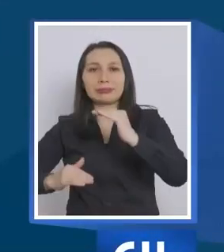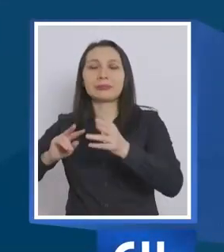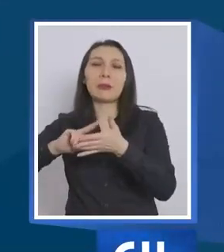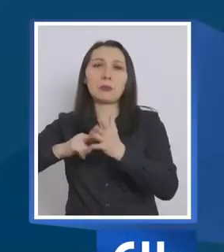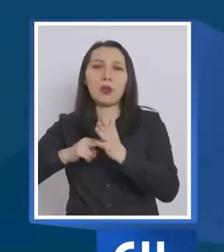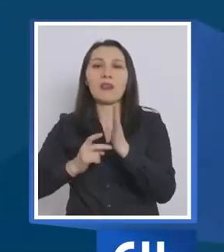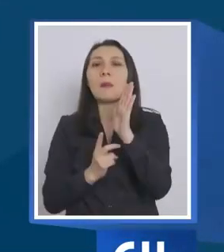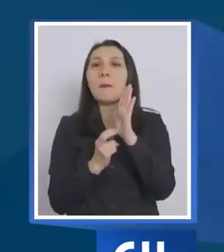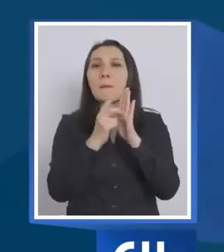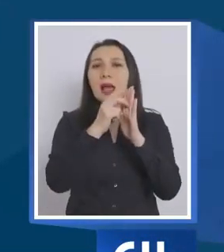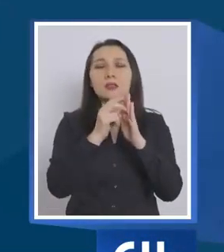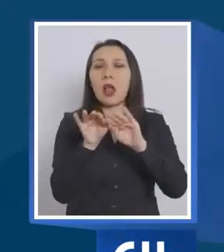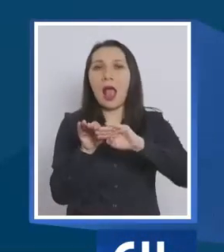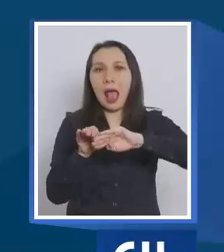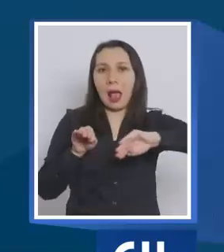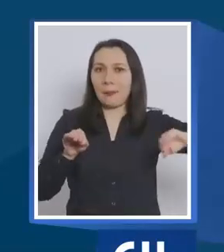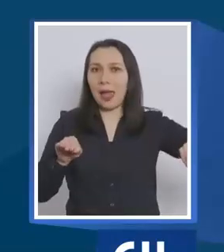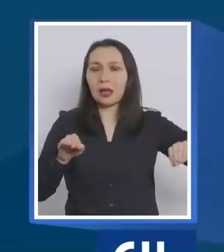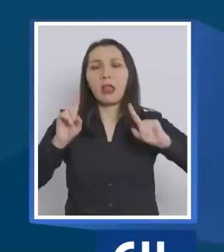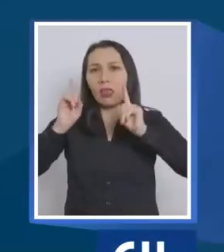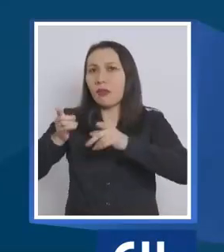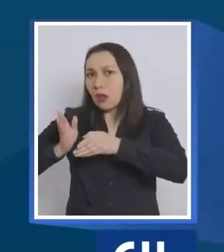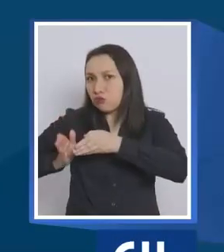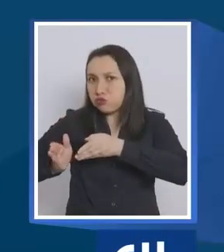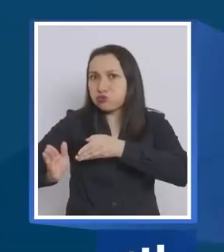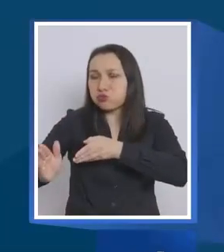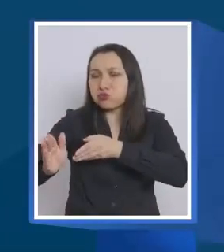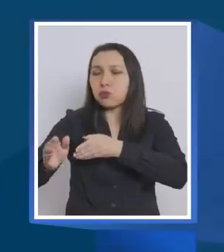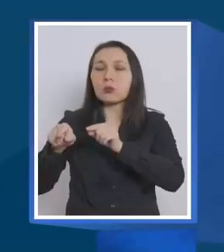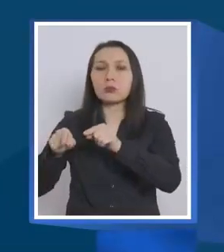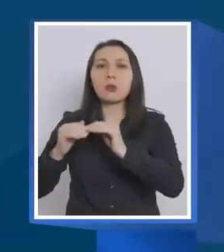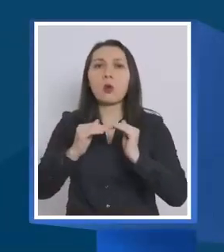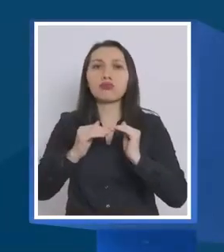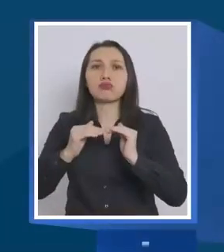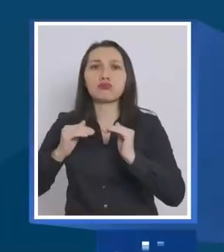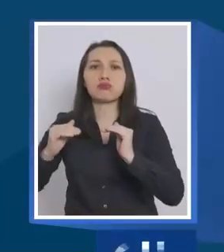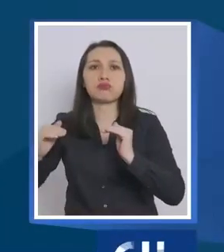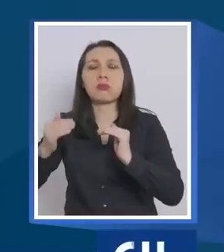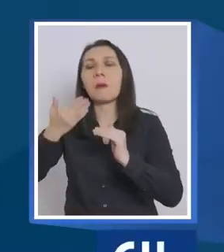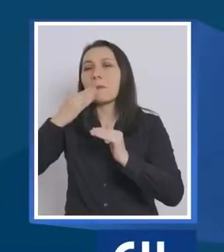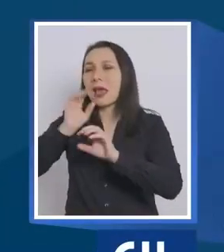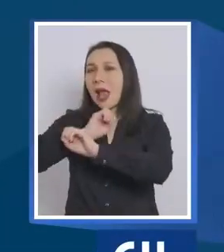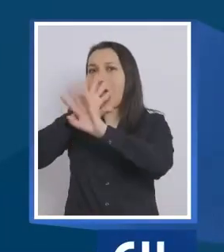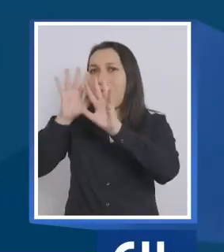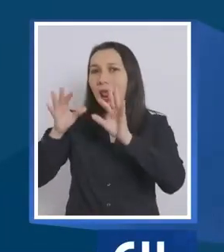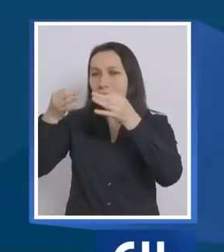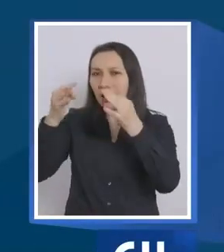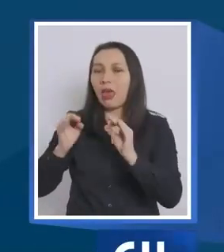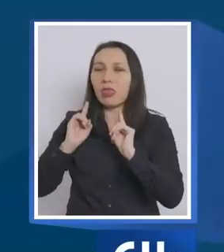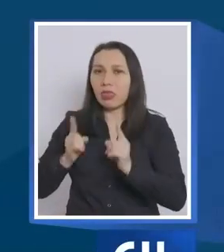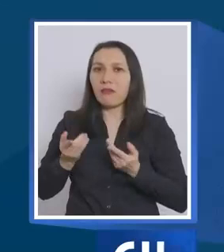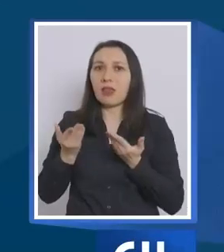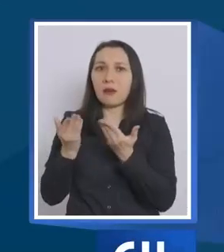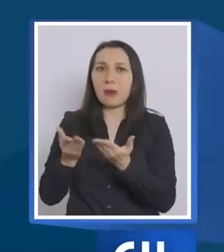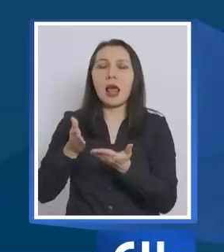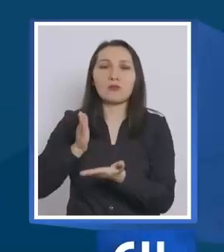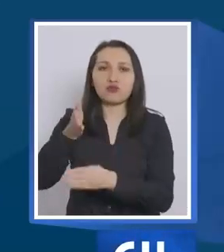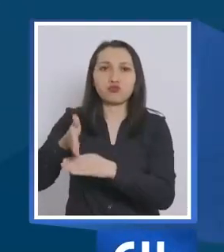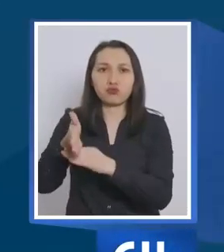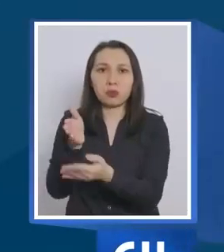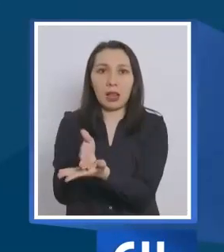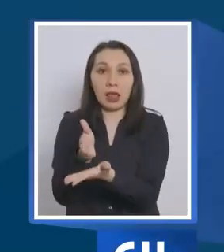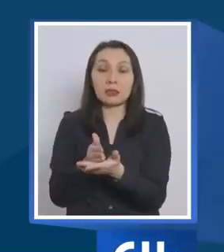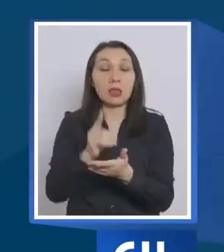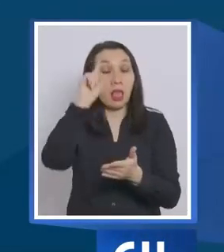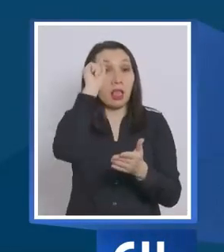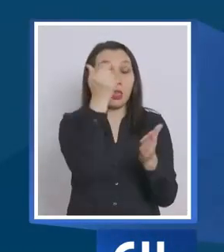paso a paso y se le debiese dar una estabilidad mucho más clara, mucho más concreta. Las